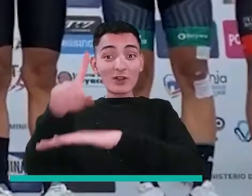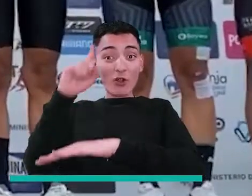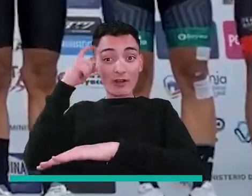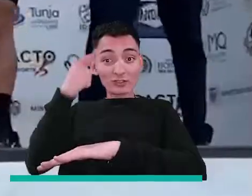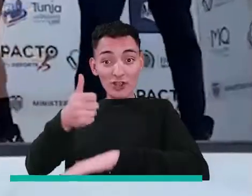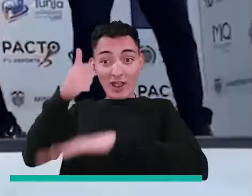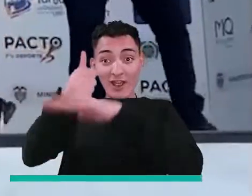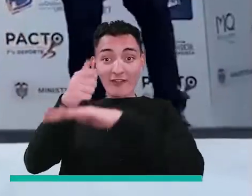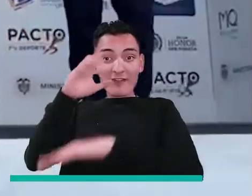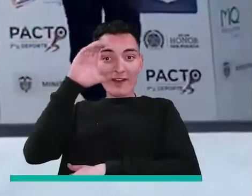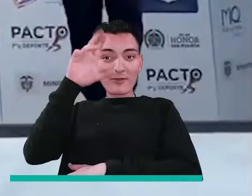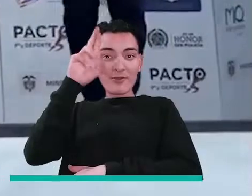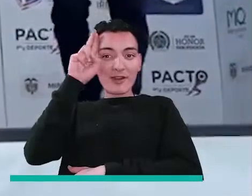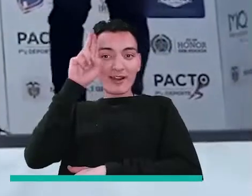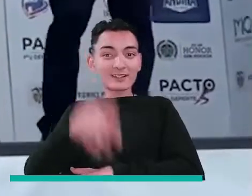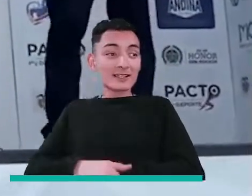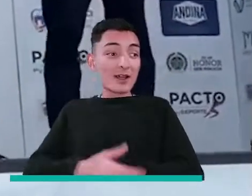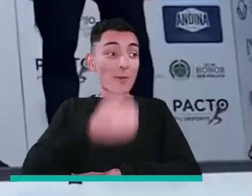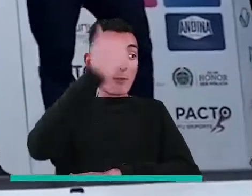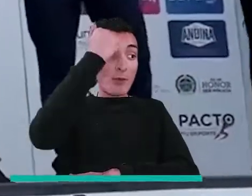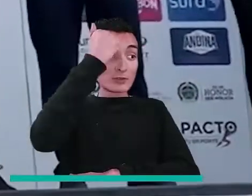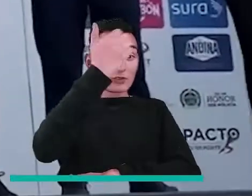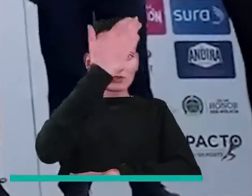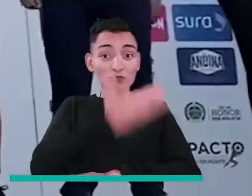a la gobernación, al gobernador,